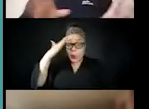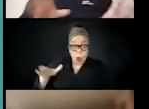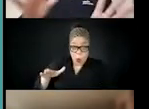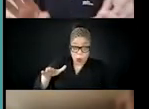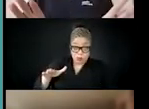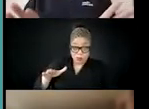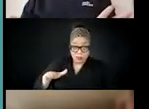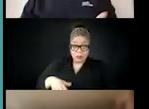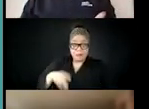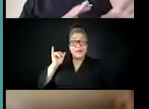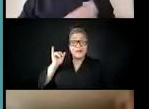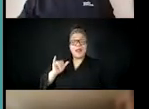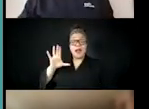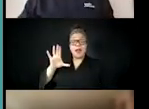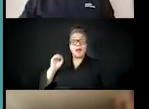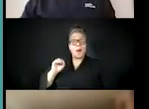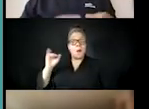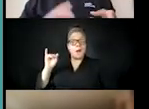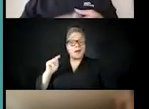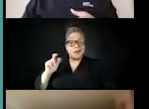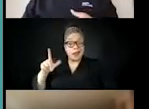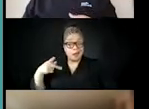ese clc